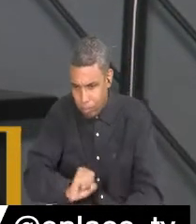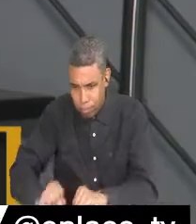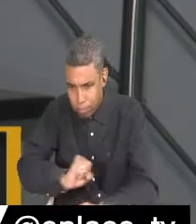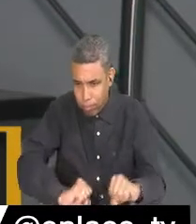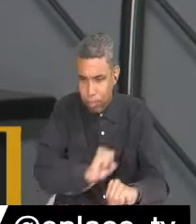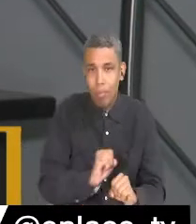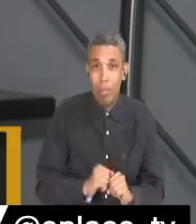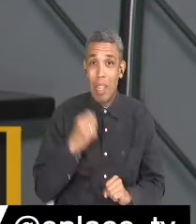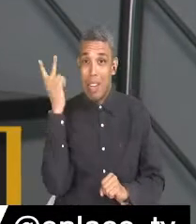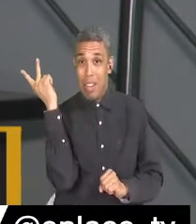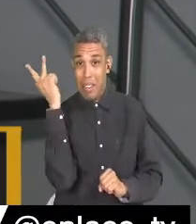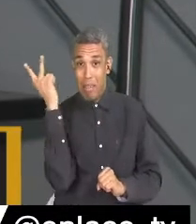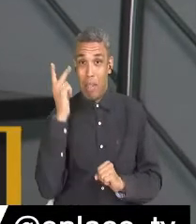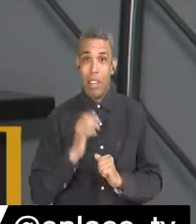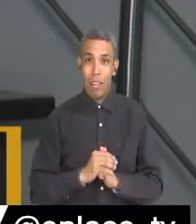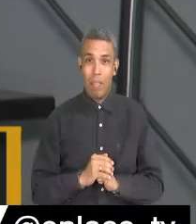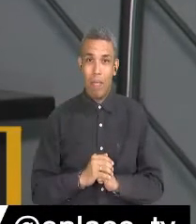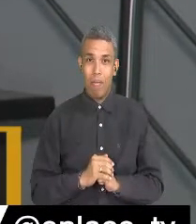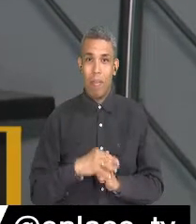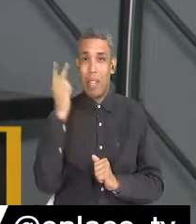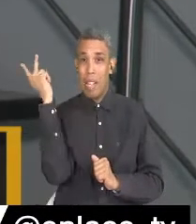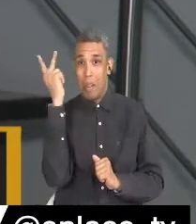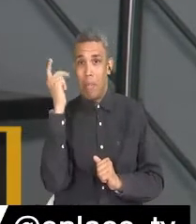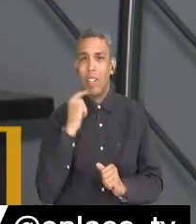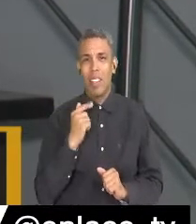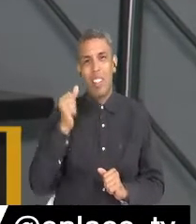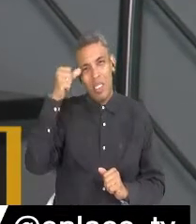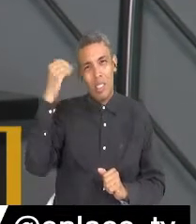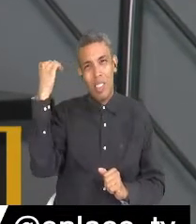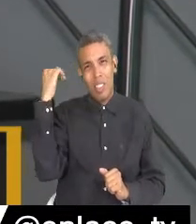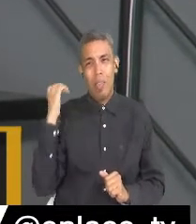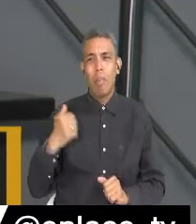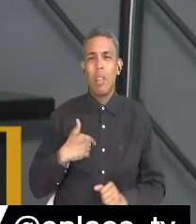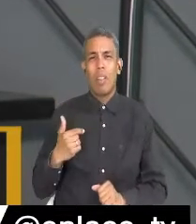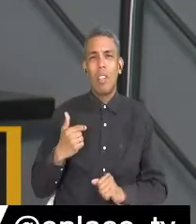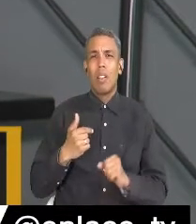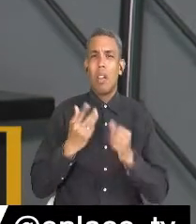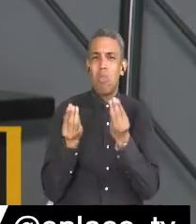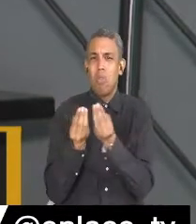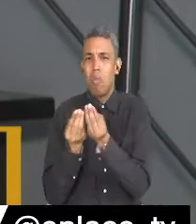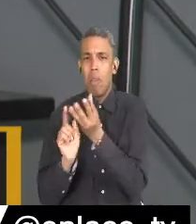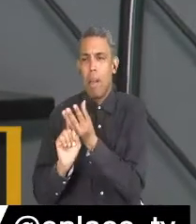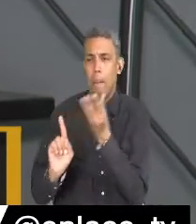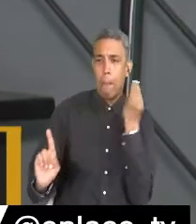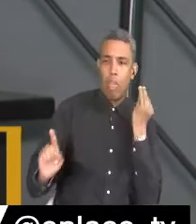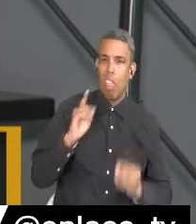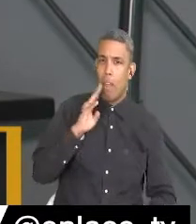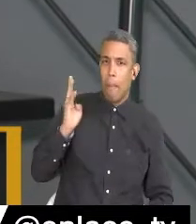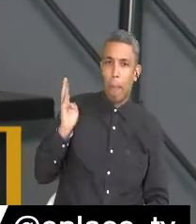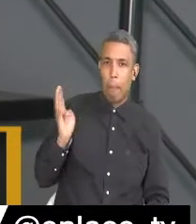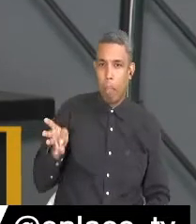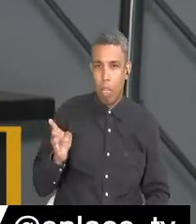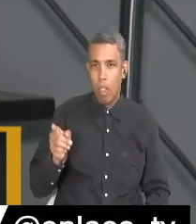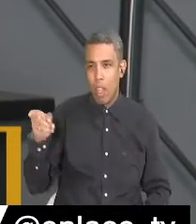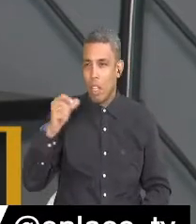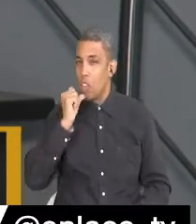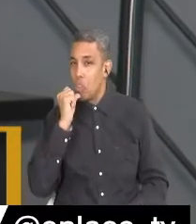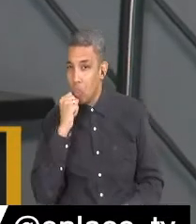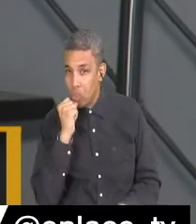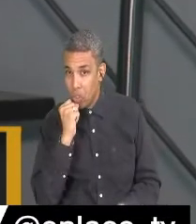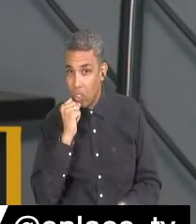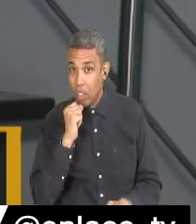está solito allá, digamos que lo condenaron, lo abandonaron sus amigos, pero pues nosotros hacemos ese reconocimiento y nos